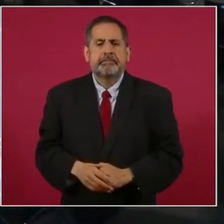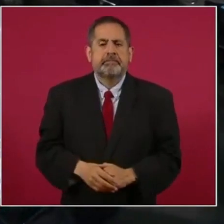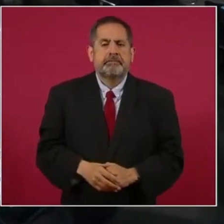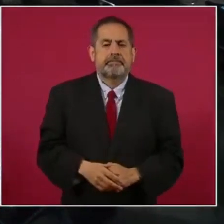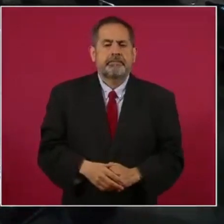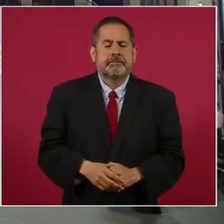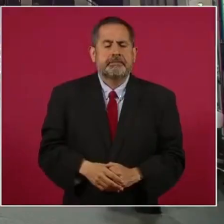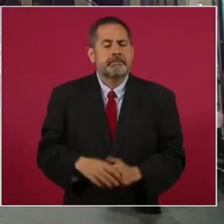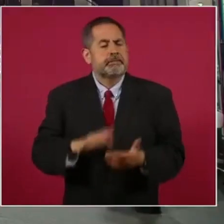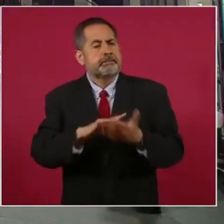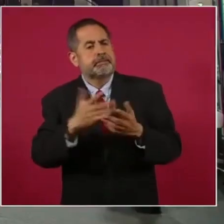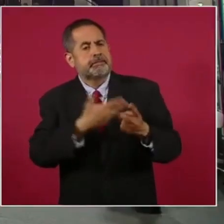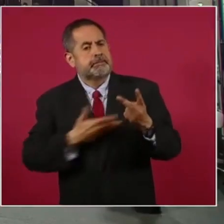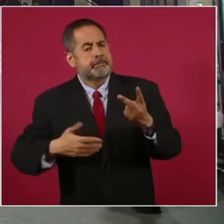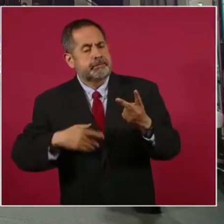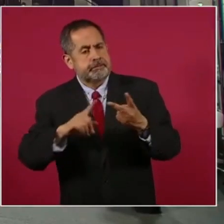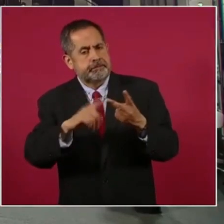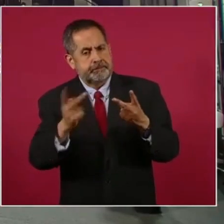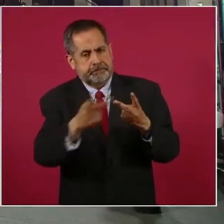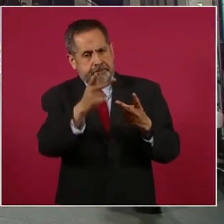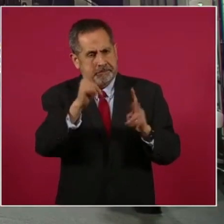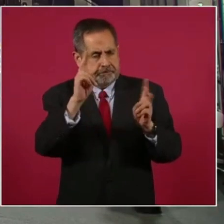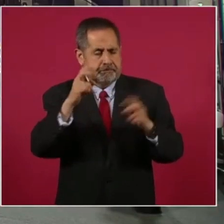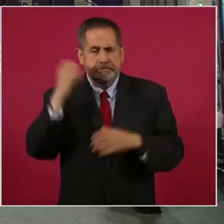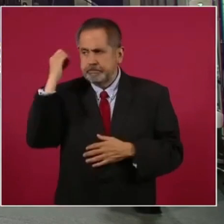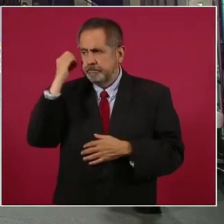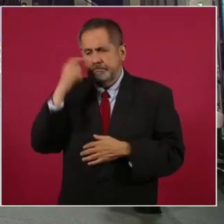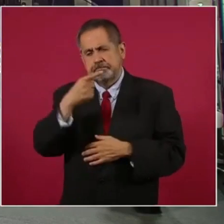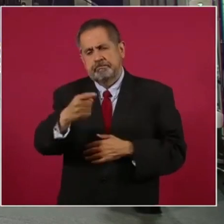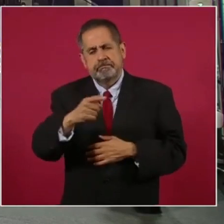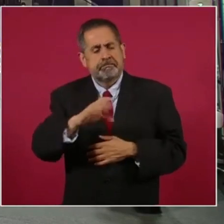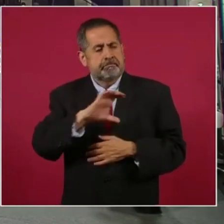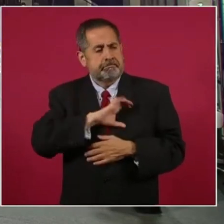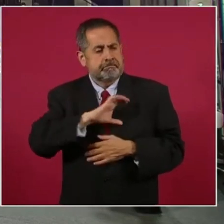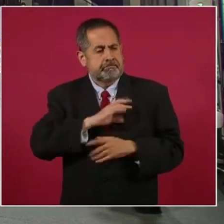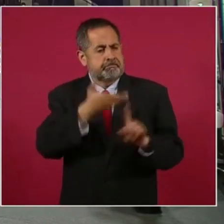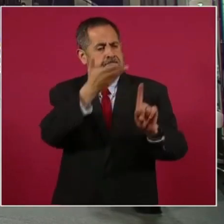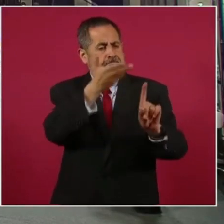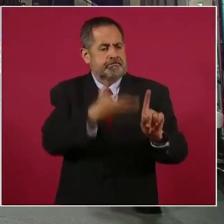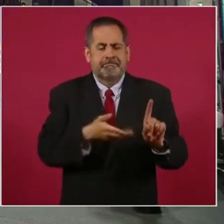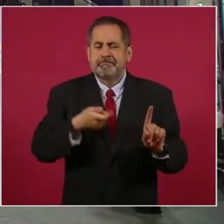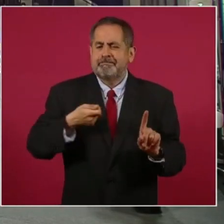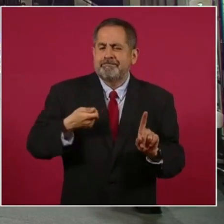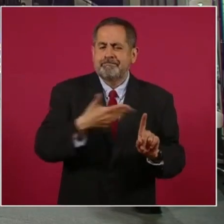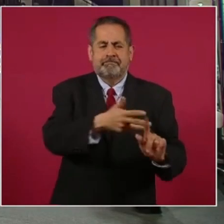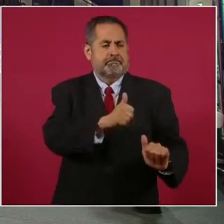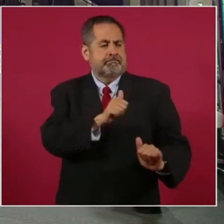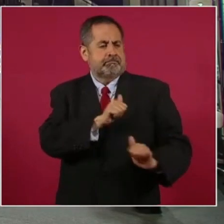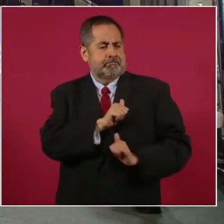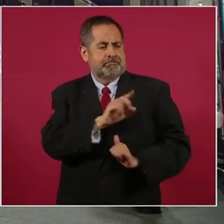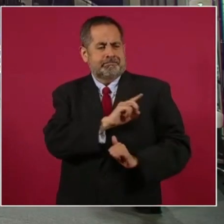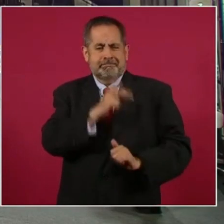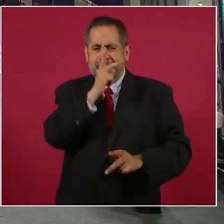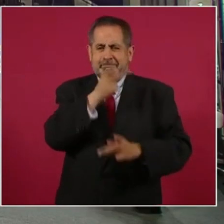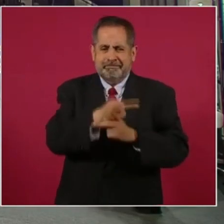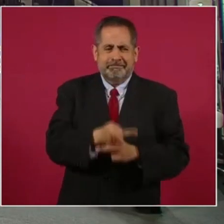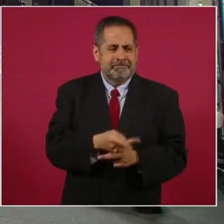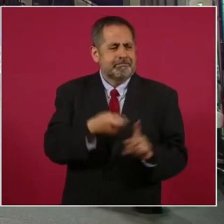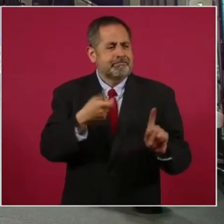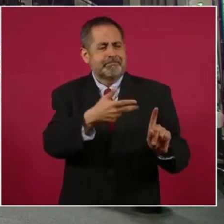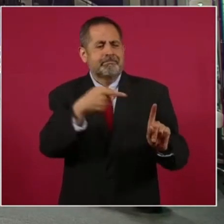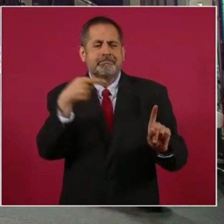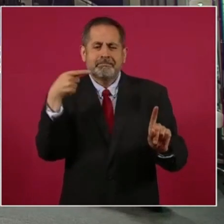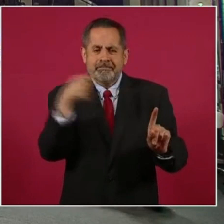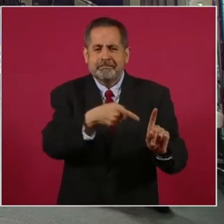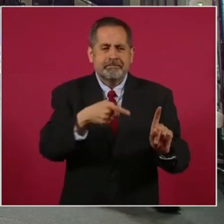presidente, en otro tema, los oaxaqueños le tenemos mucho cariño al soldado de la patria, como lo denominó Benito Juárez, me refiero a